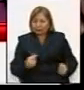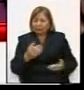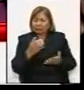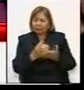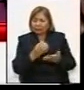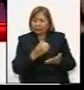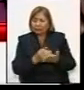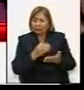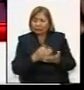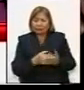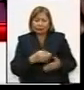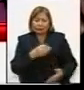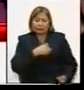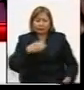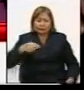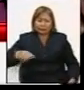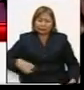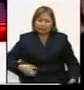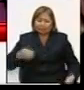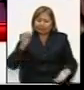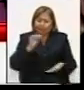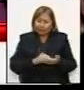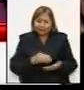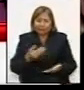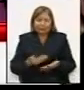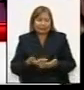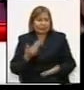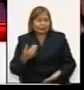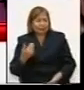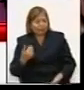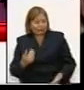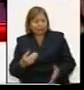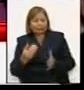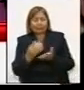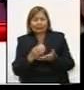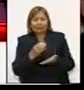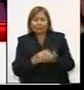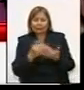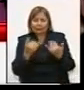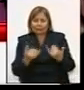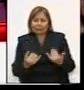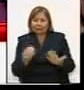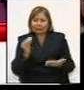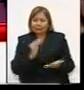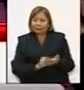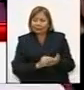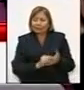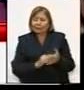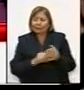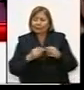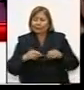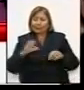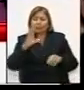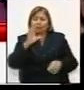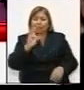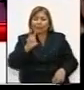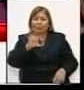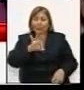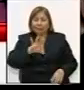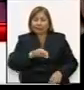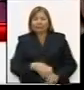Constitución presidencialista más que la anterior. O sea, la Constitución actual es más presidencialista que la del 79.